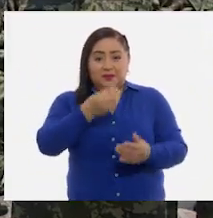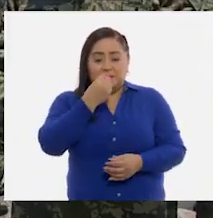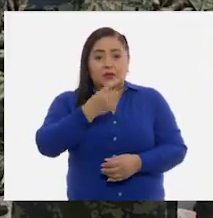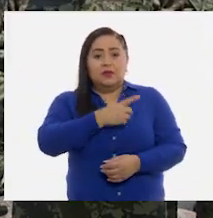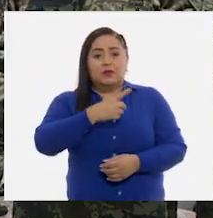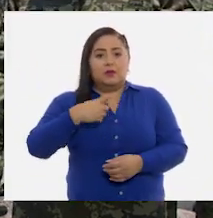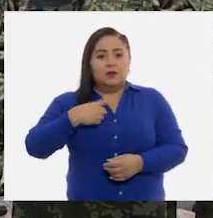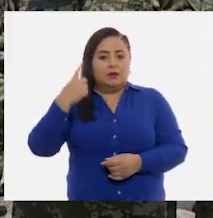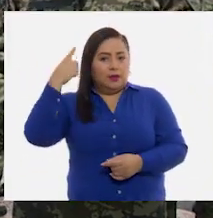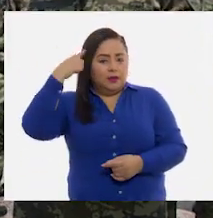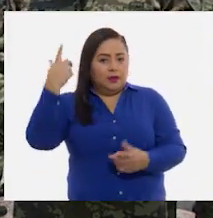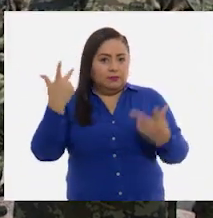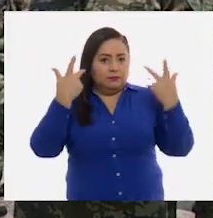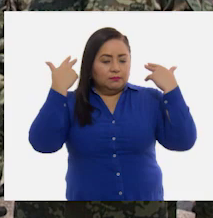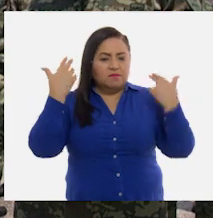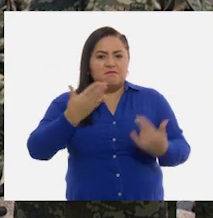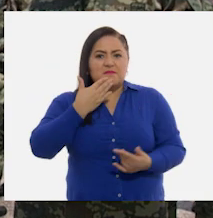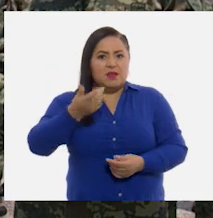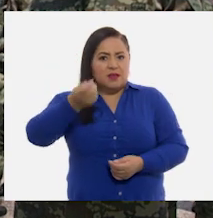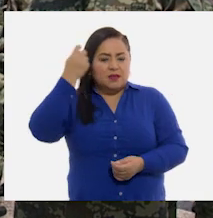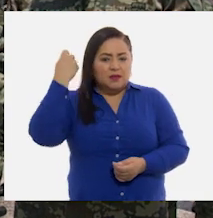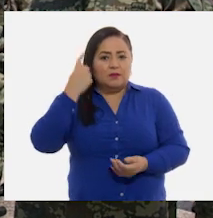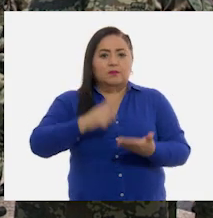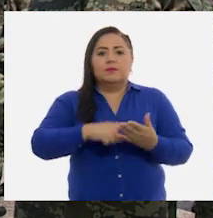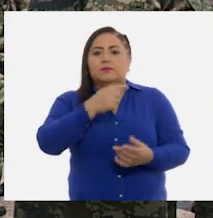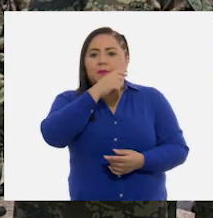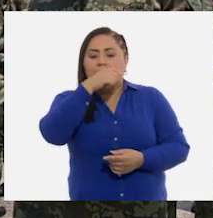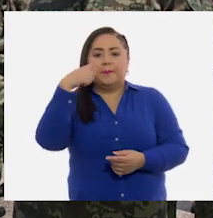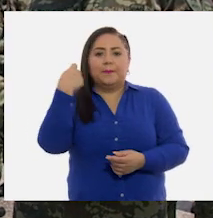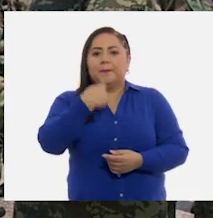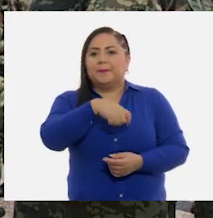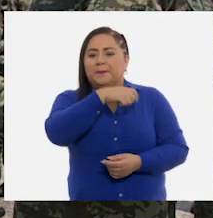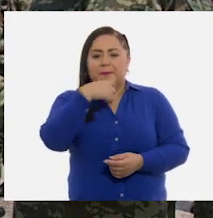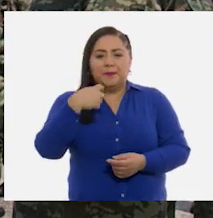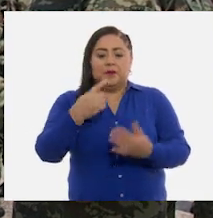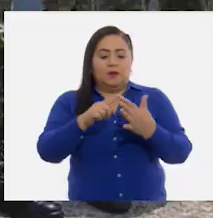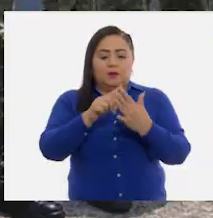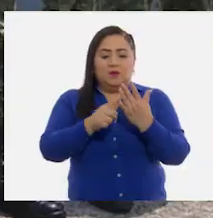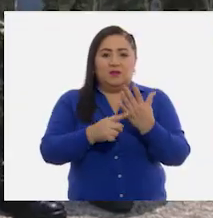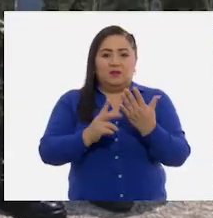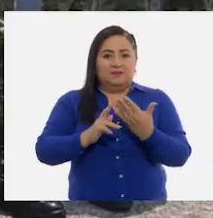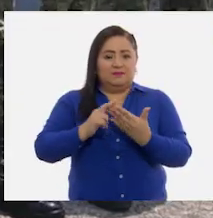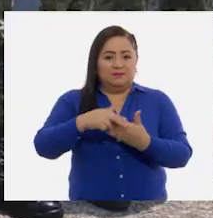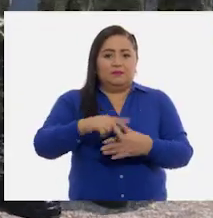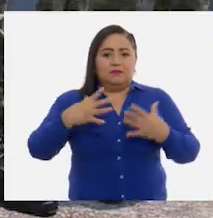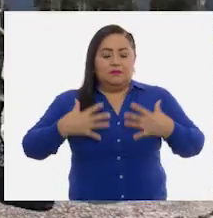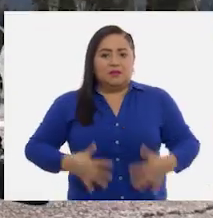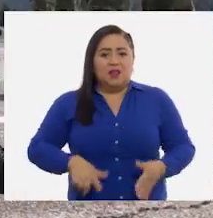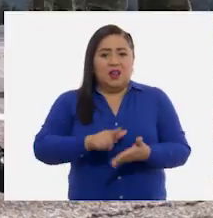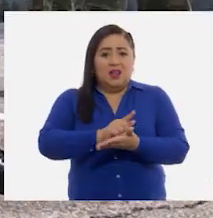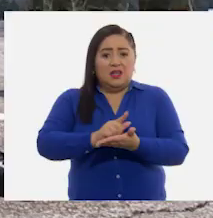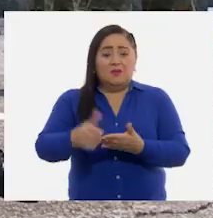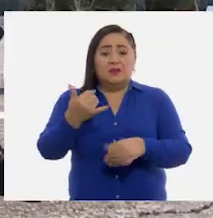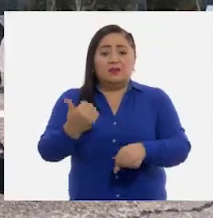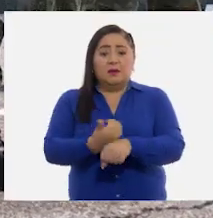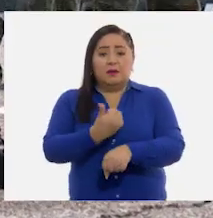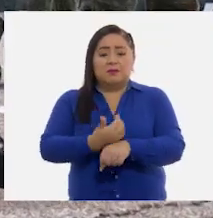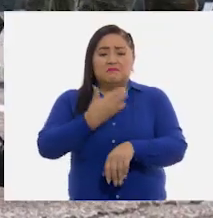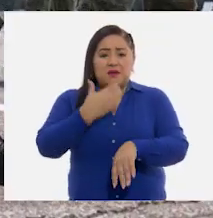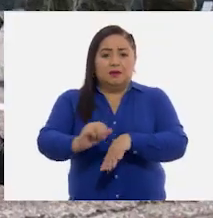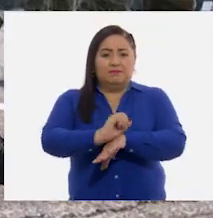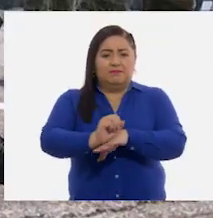tener el cabello corto, bien peinado, barba y bigote rasurados, uñas cortas, uniforme limpio y zapatos